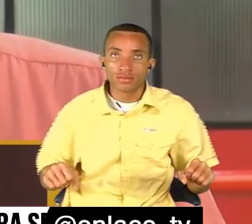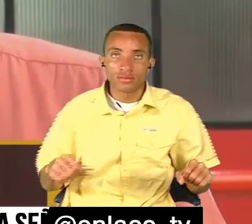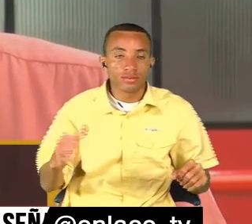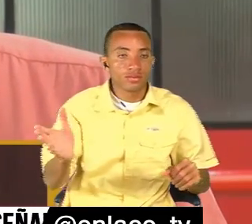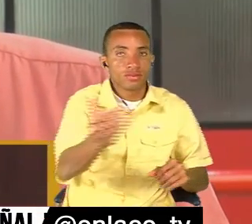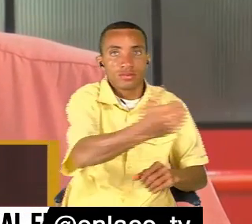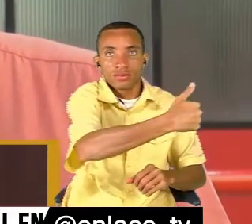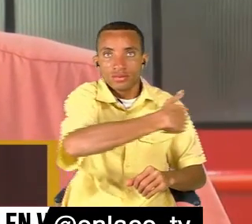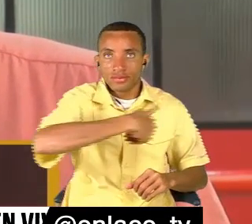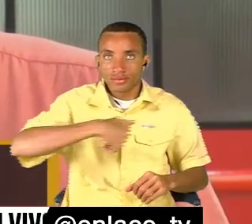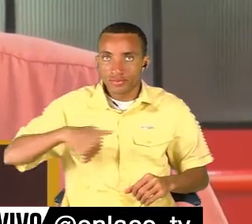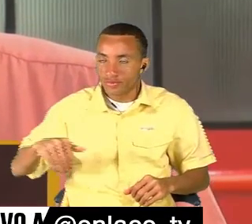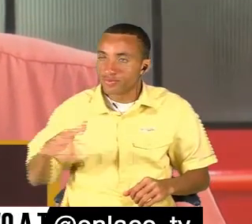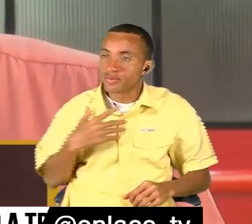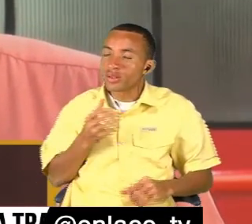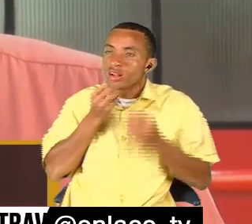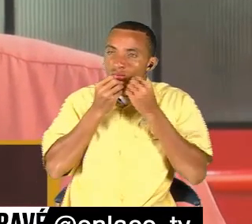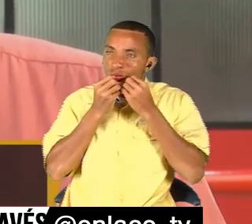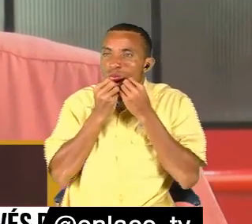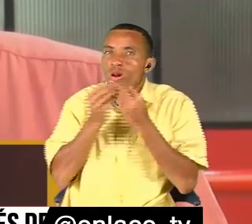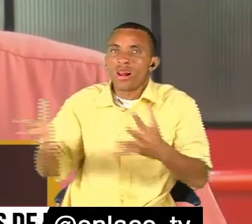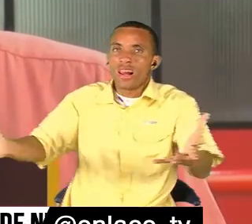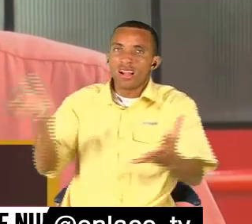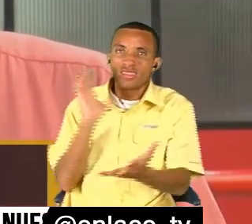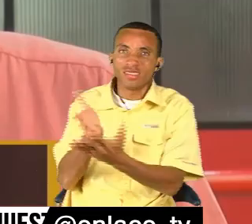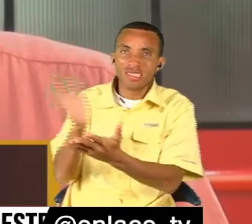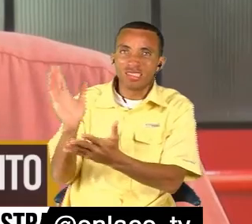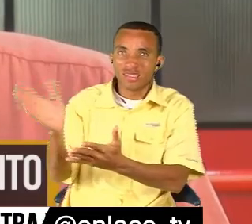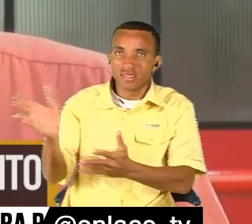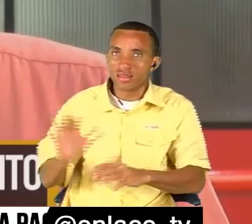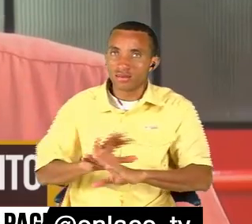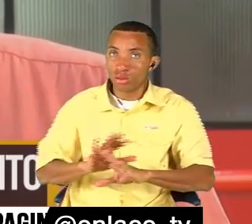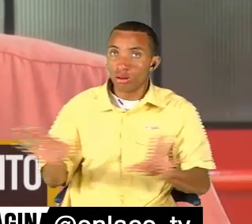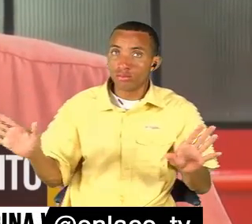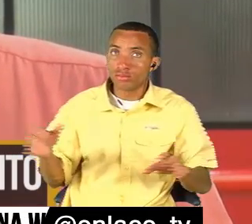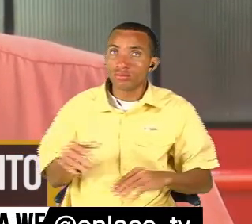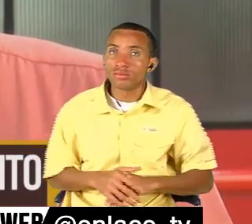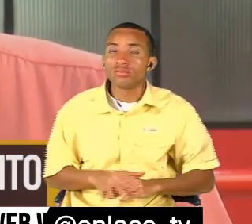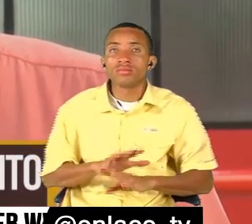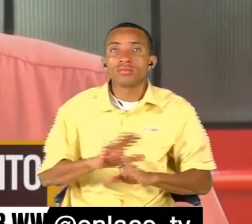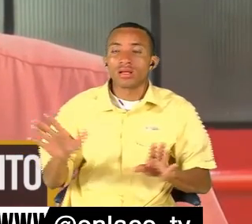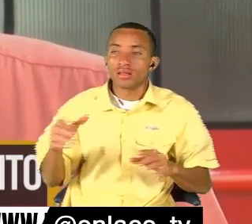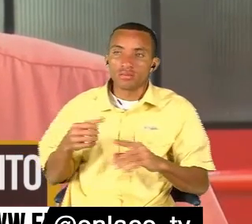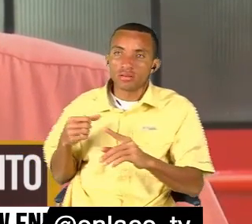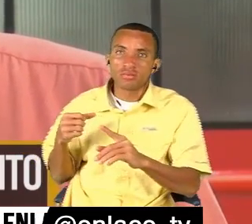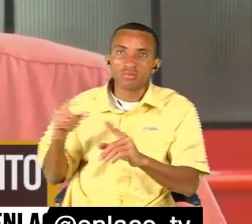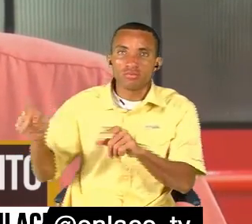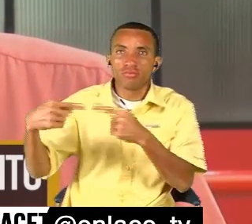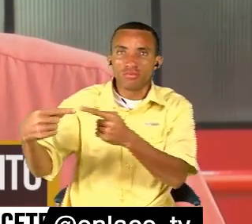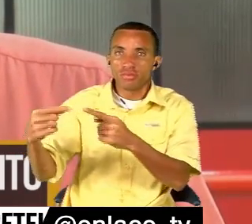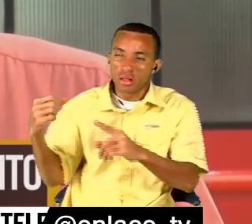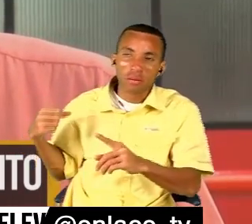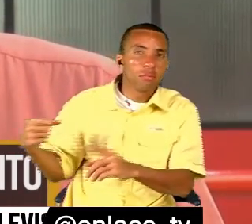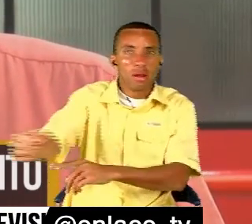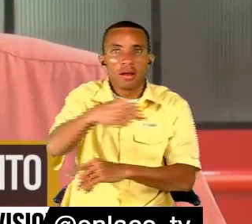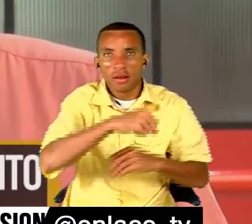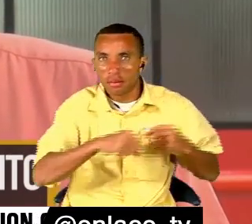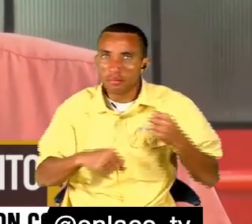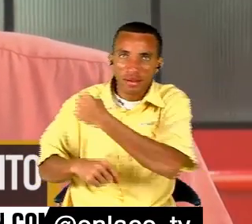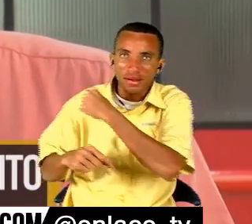a agredir verbalmente a nuestro agente y luego físicamente. Lo golpeó,